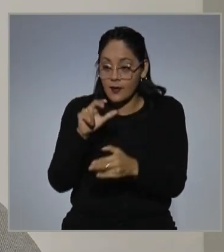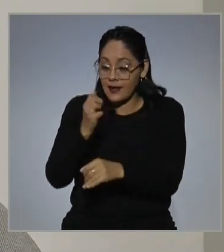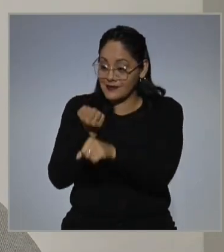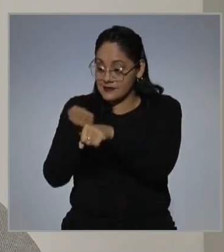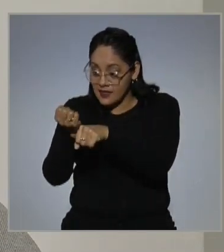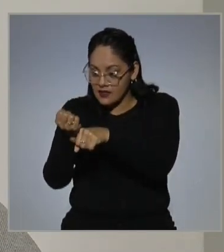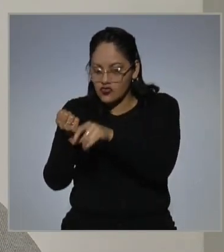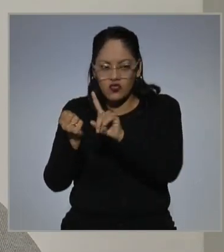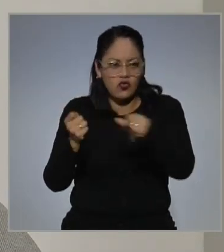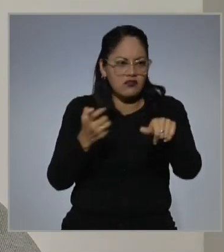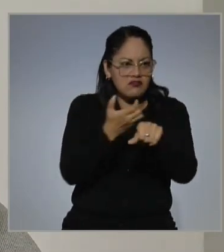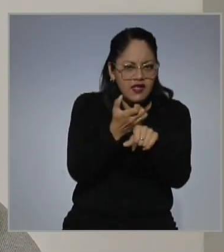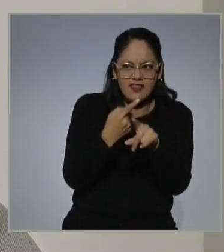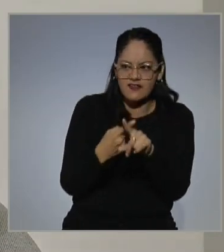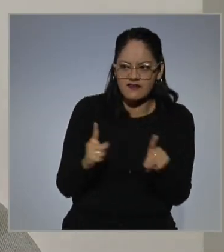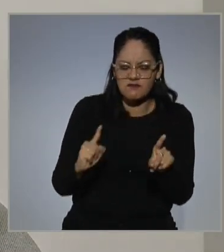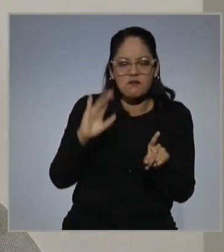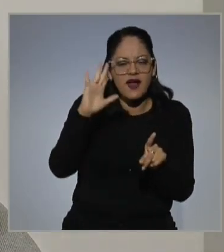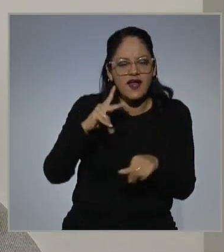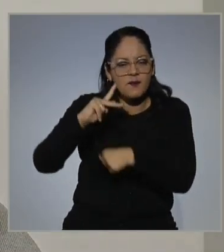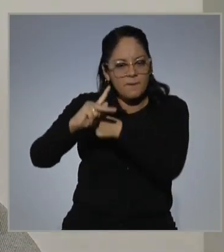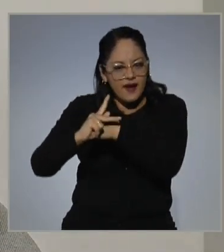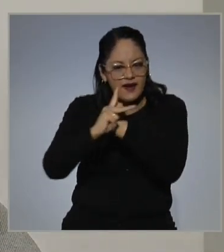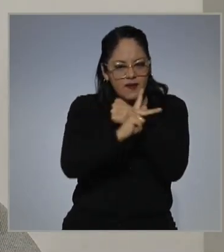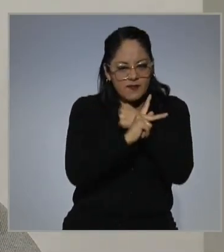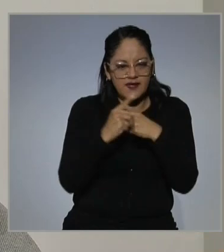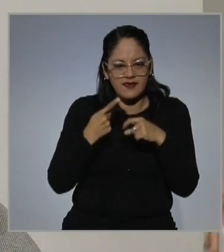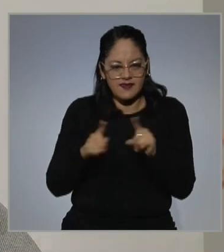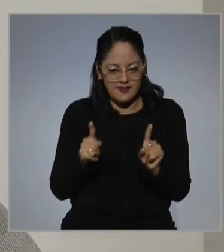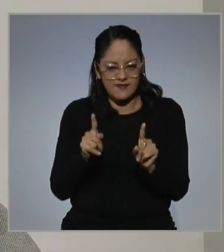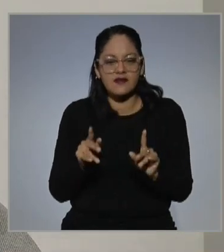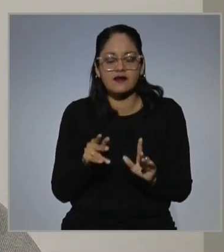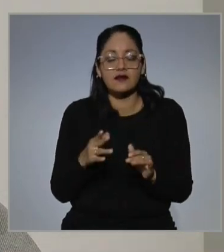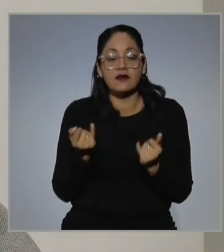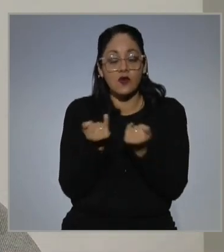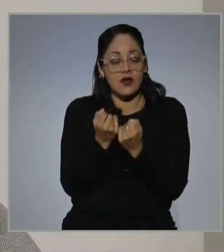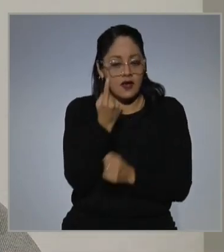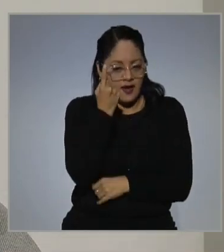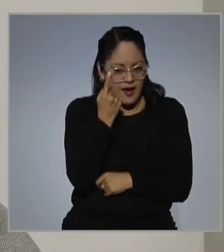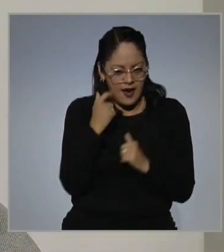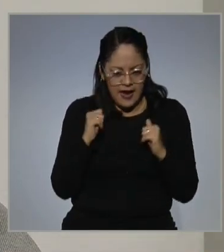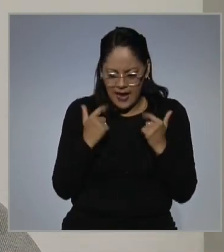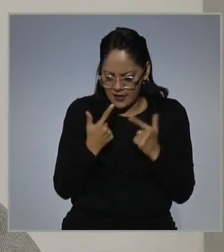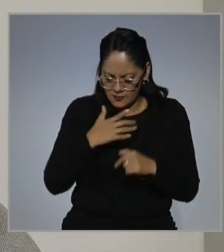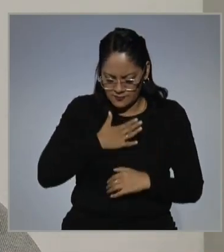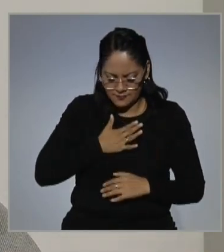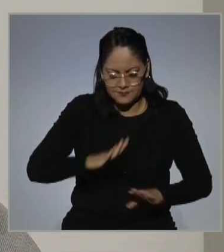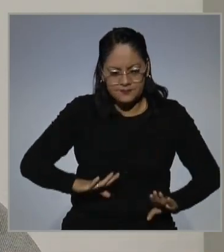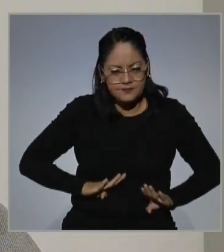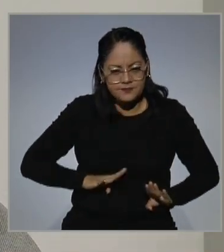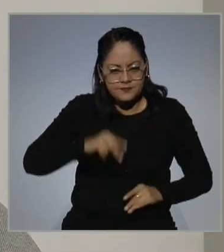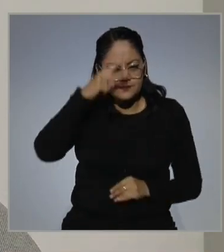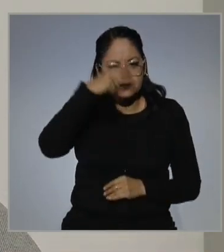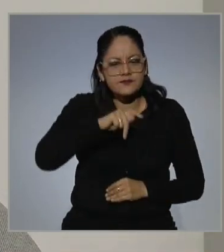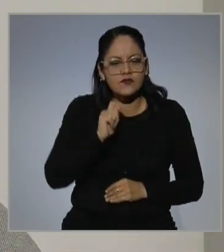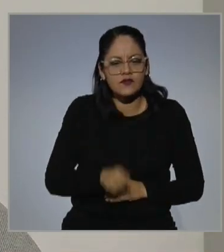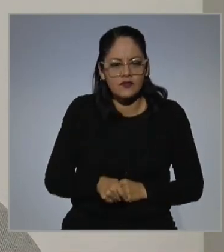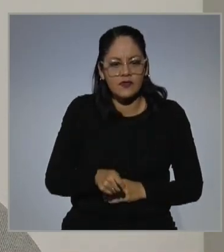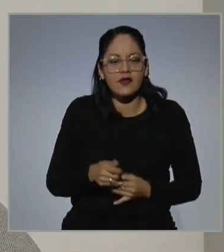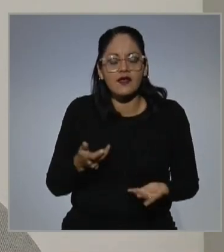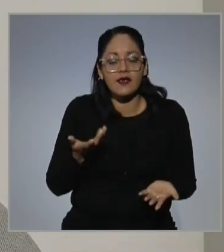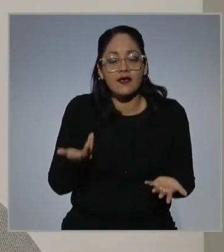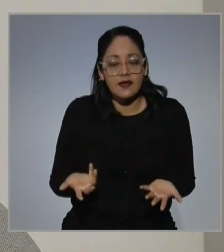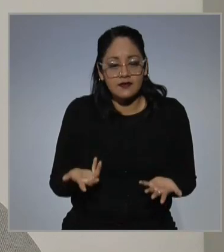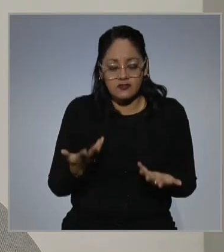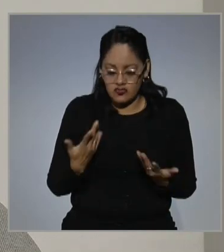país. Pero además algo muy característico de nosotros y nosotras los mexicanos, que integramos,